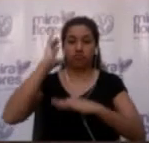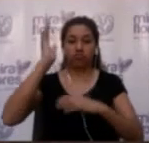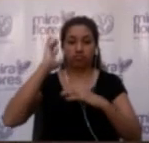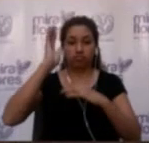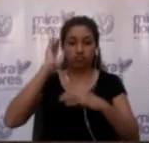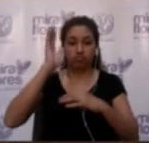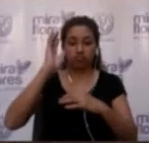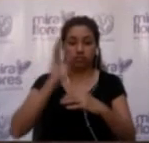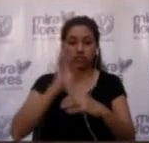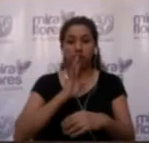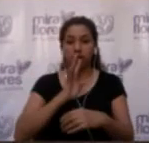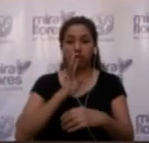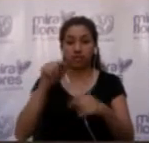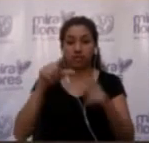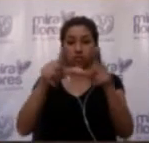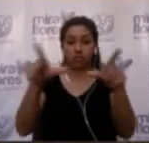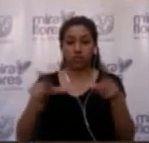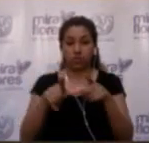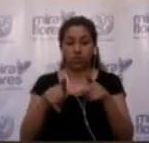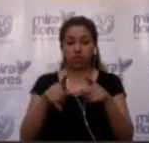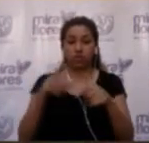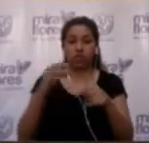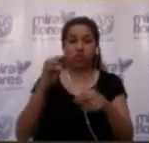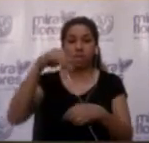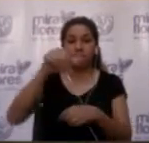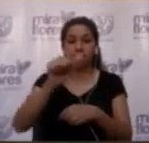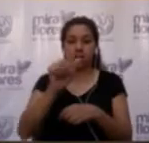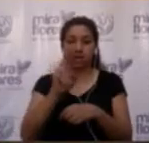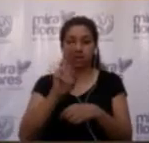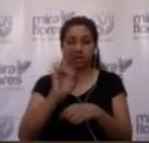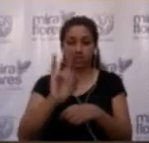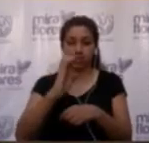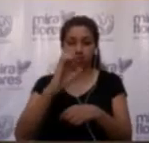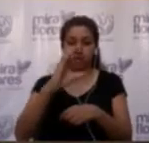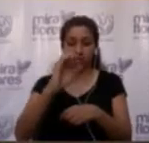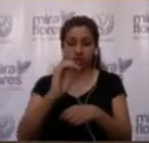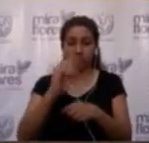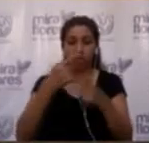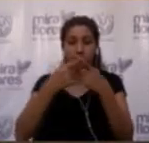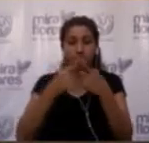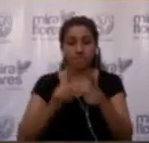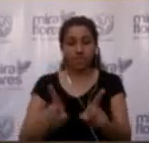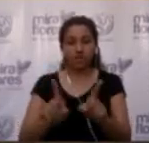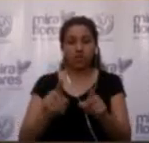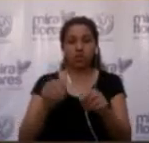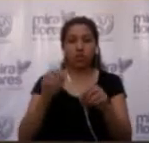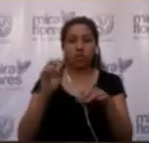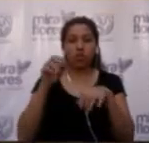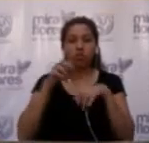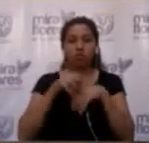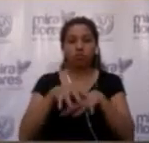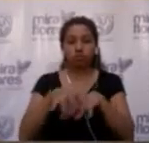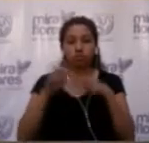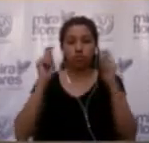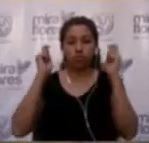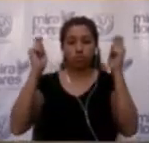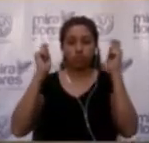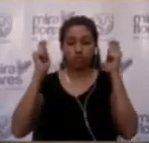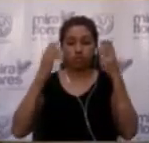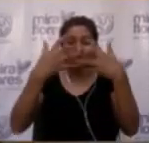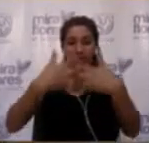de ciudades inteligentes en Casablanca, Marruecos. Pero lamentablemente, por razones de huelga de la empresa